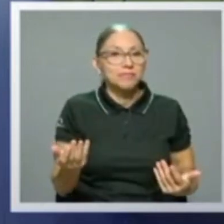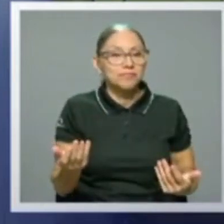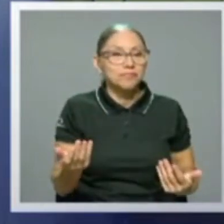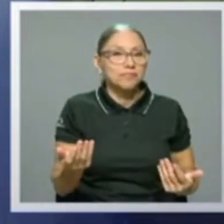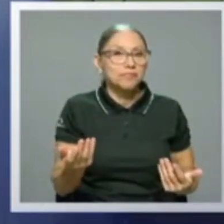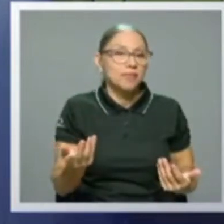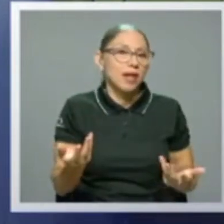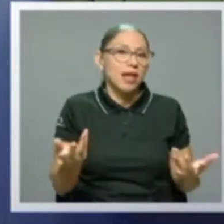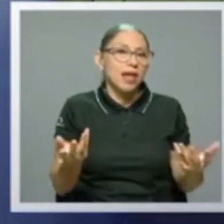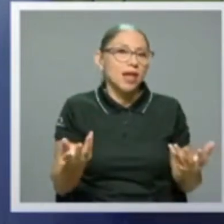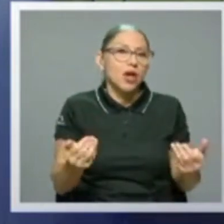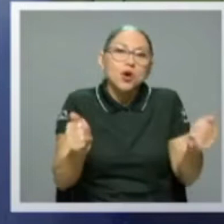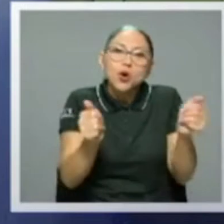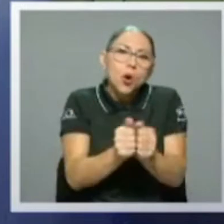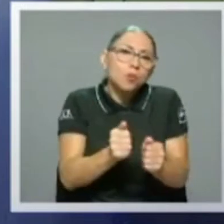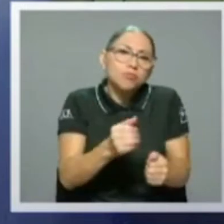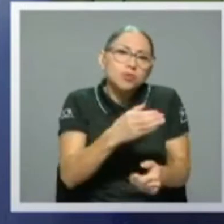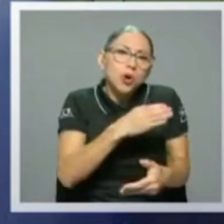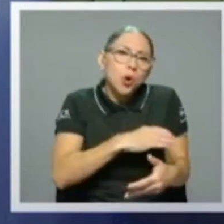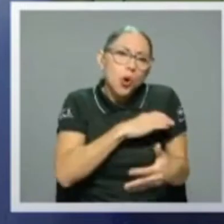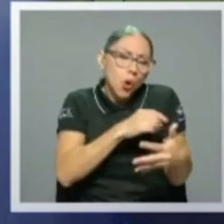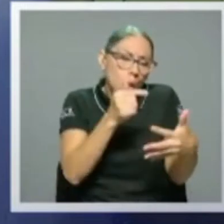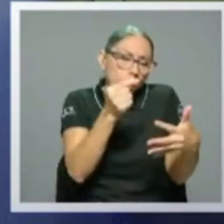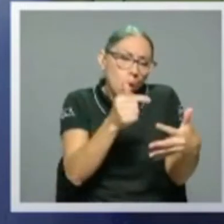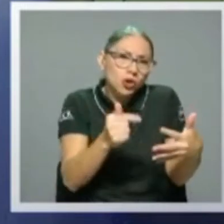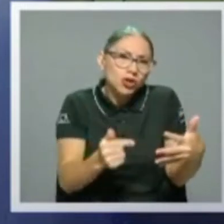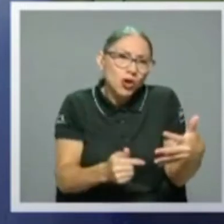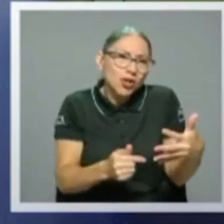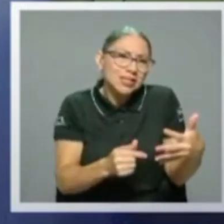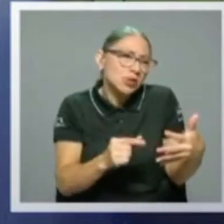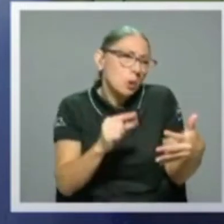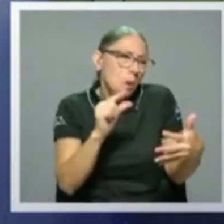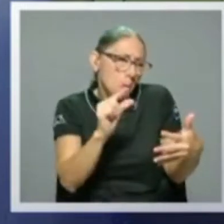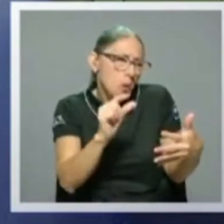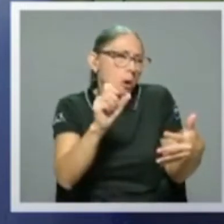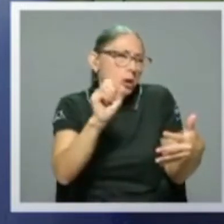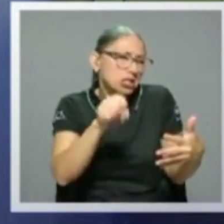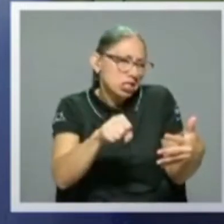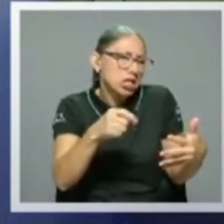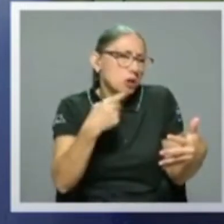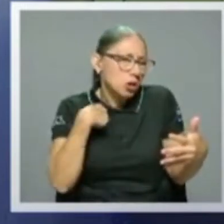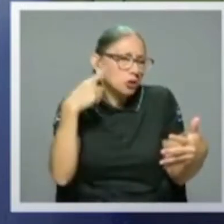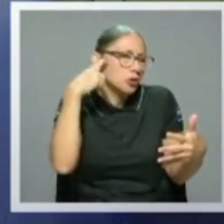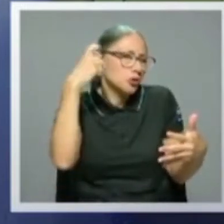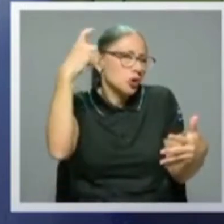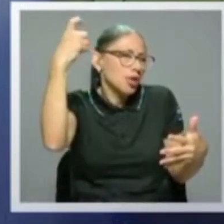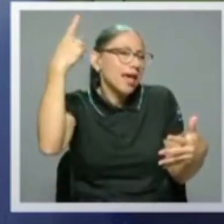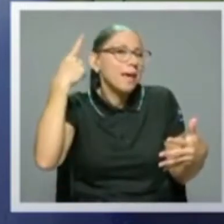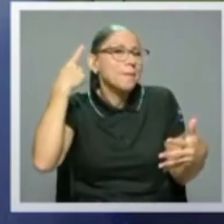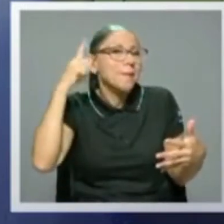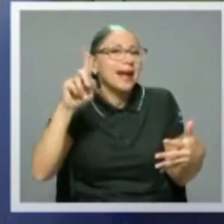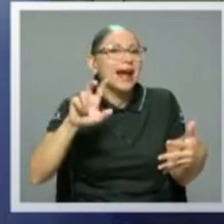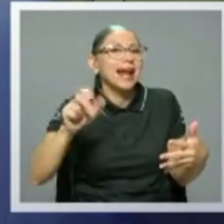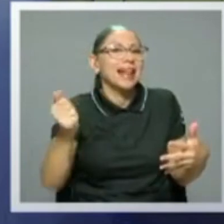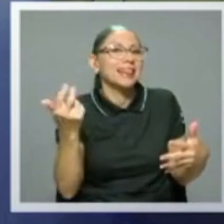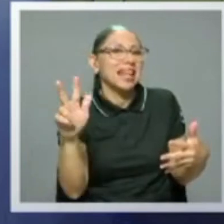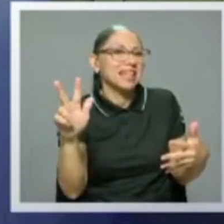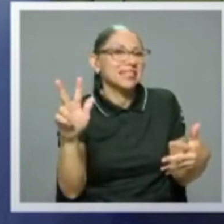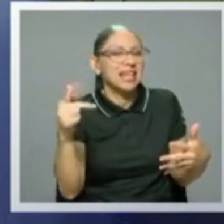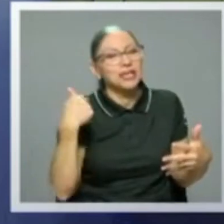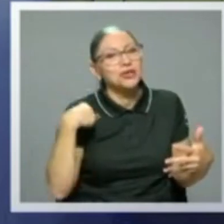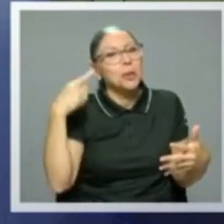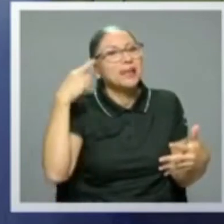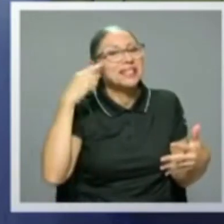dentro de unas condiciones que eran un poco las que sí soñé yo para el Canal 13, cuando yo pensaba que el Canal 13 debería